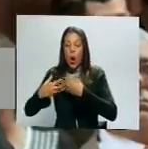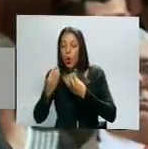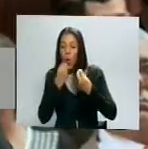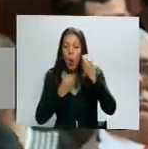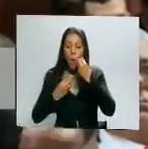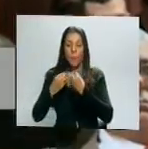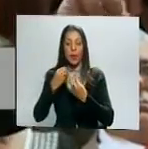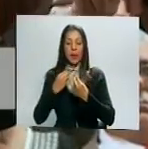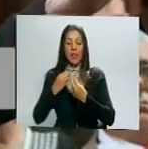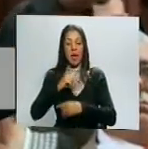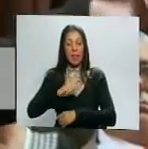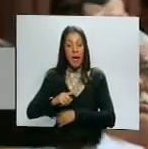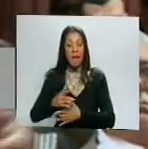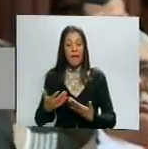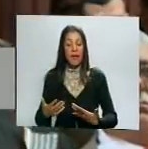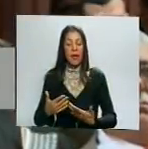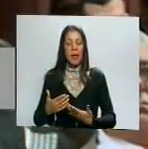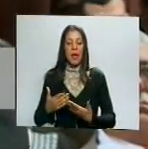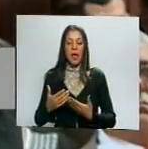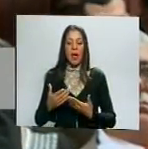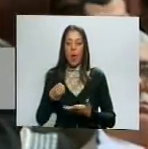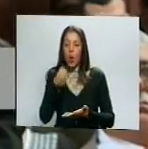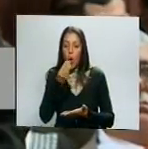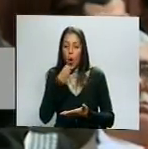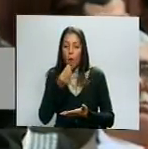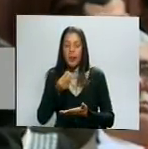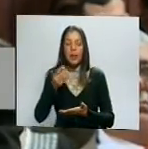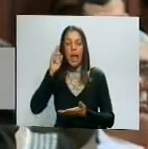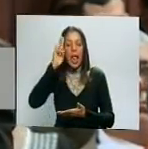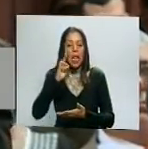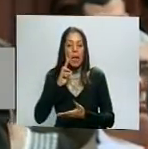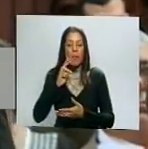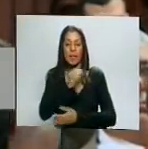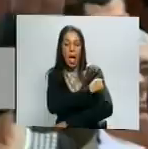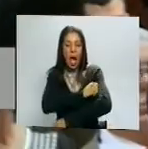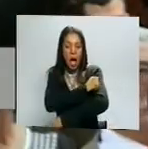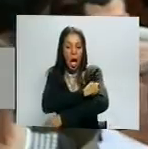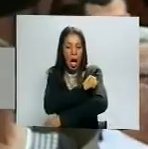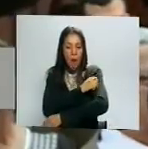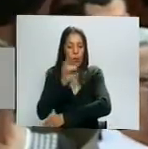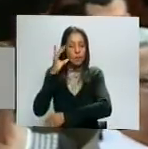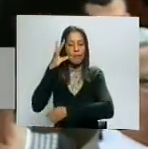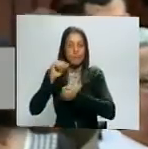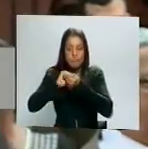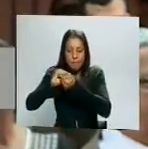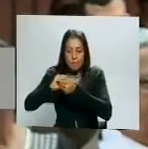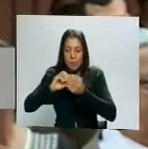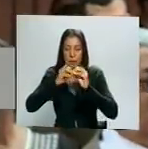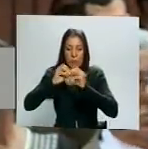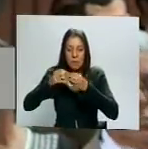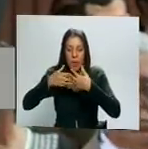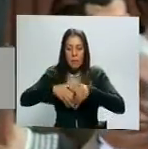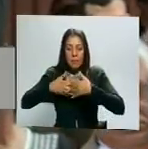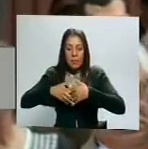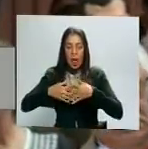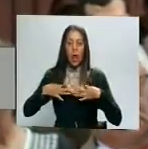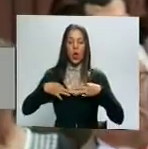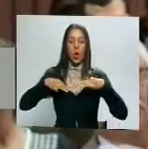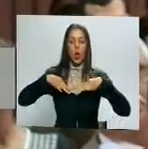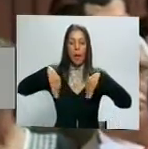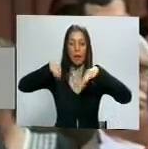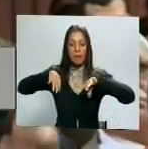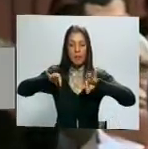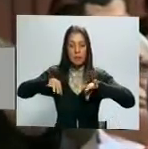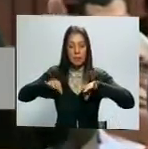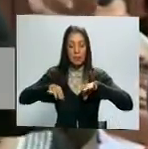alimentos, nuestros productos de limpieza e higiene personal y también nuestros vestidos. Ya llegó la hora y el